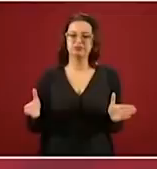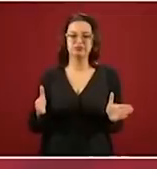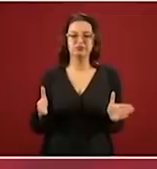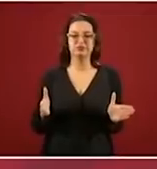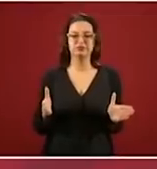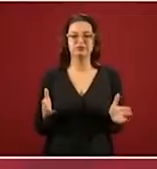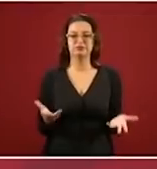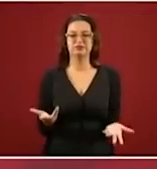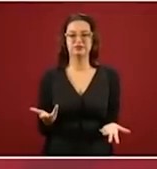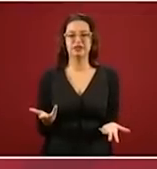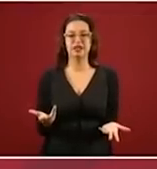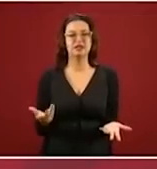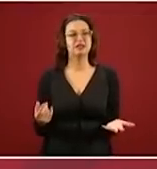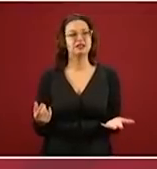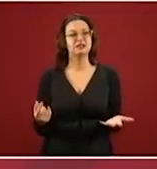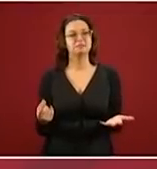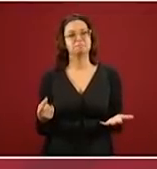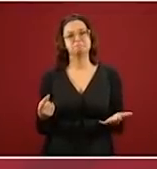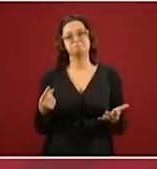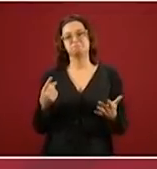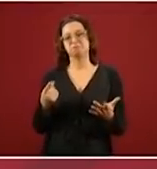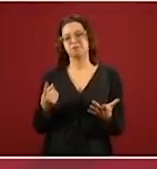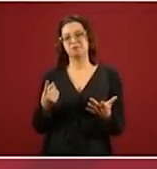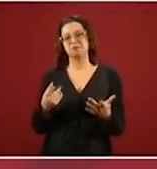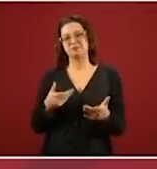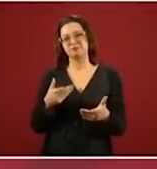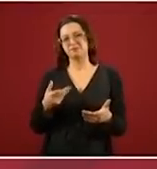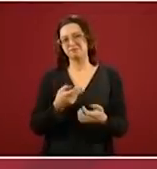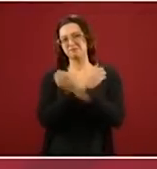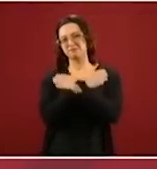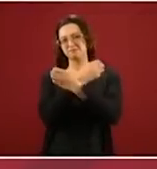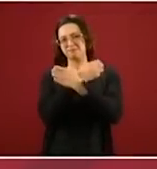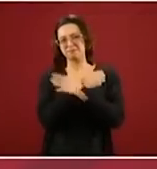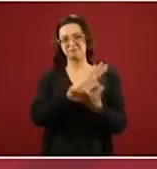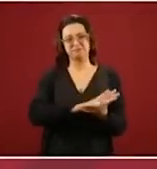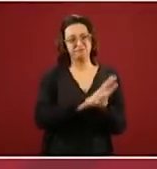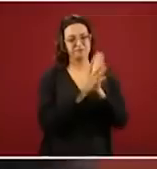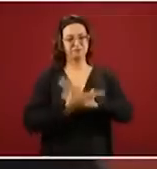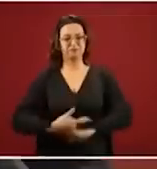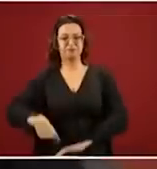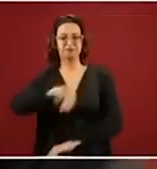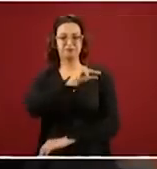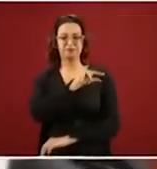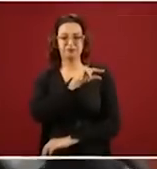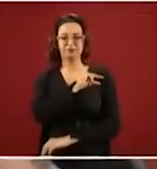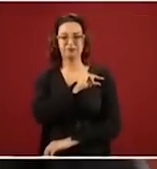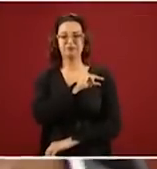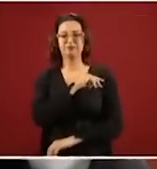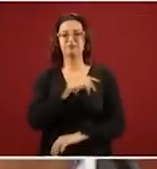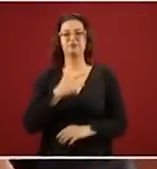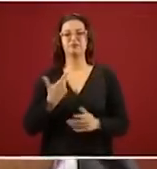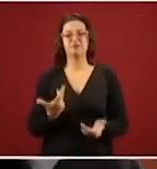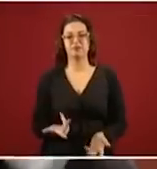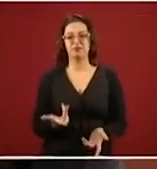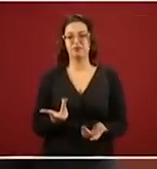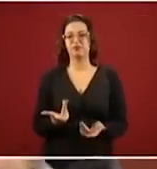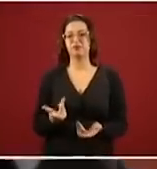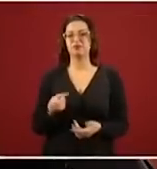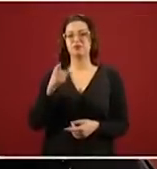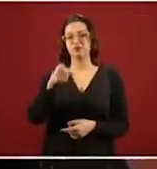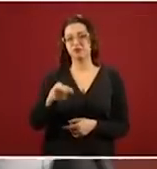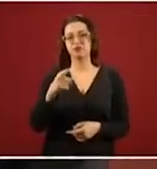y apostar a la privatización de la educación imponer los exámenes de